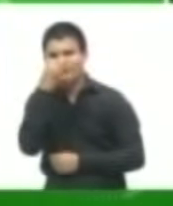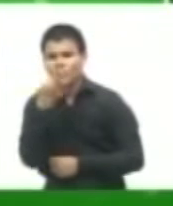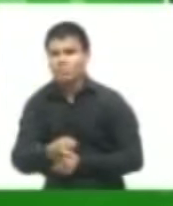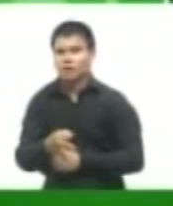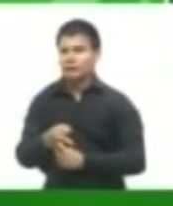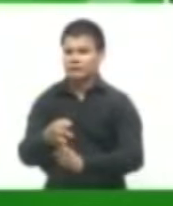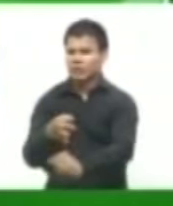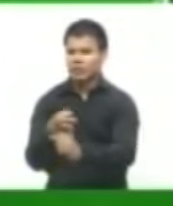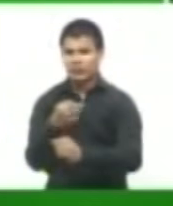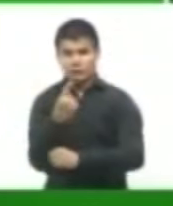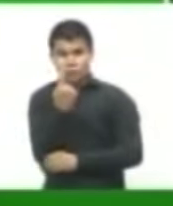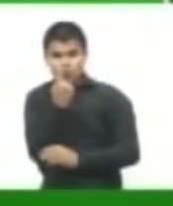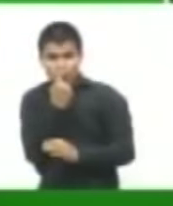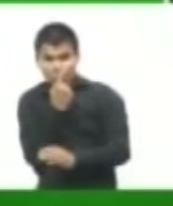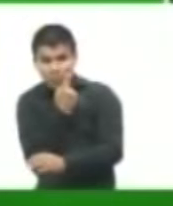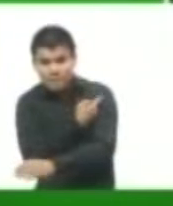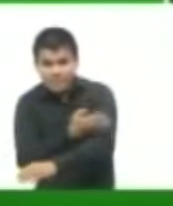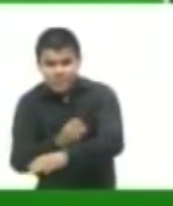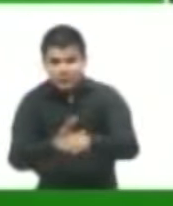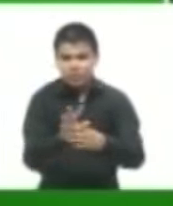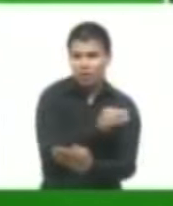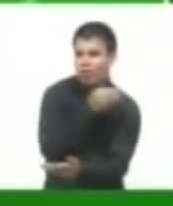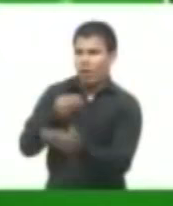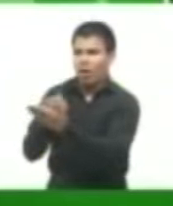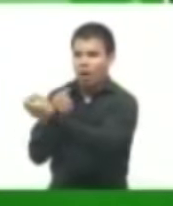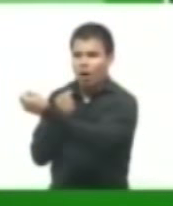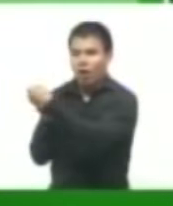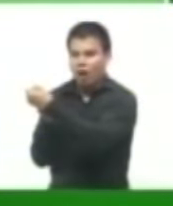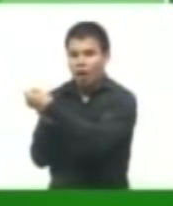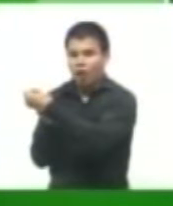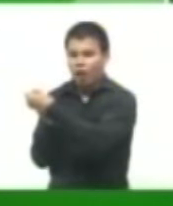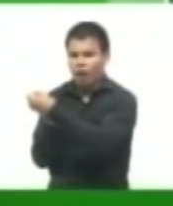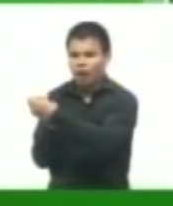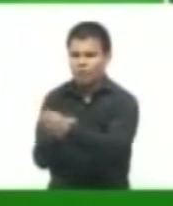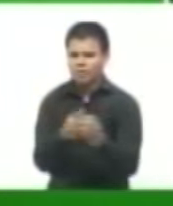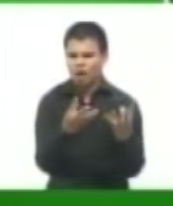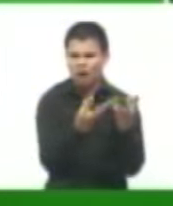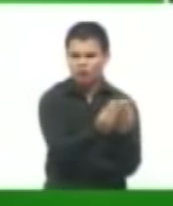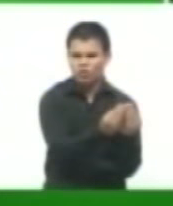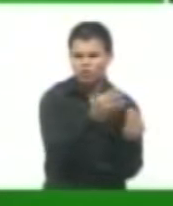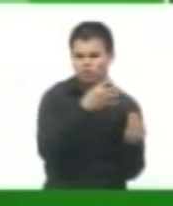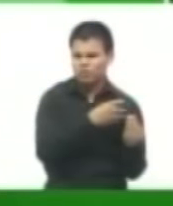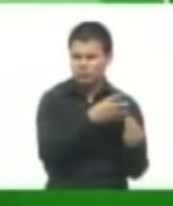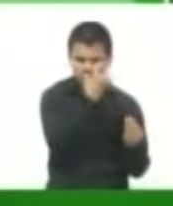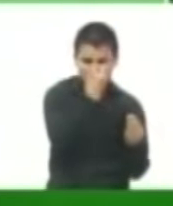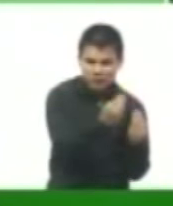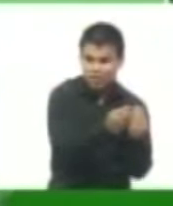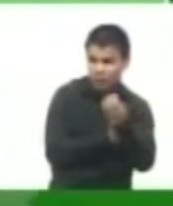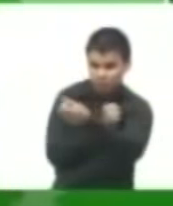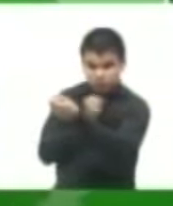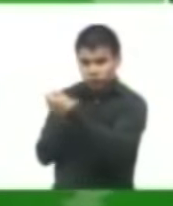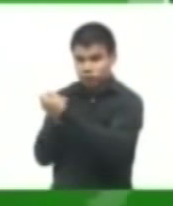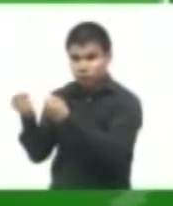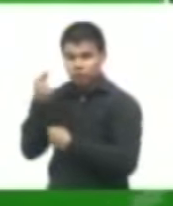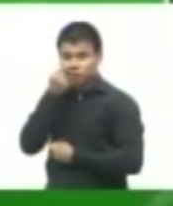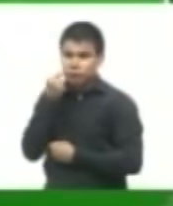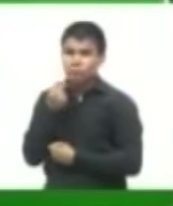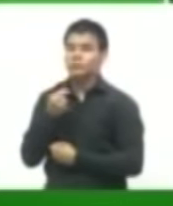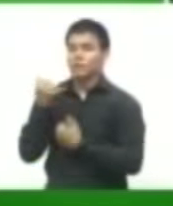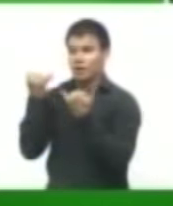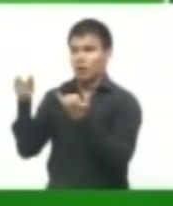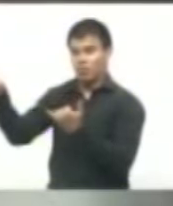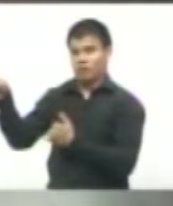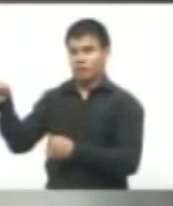la responsabilidad de la campaña de Juan Manuel Santos y de Germán Vargas Lleras en esto, pues tendrían que renunciar, no les cabe ninguna